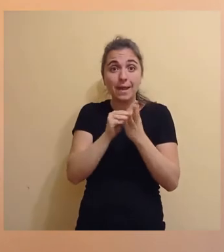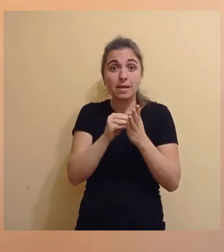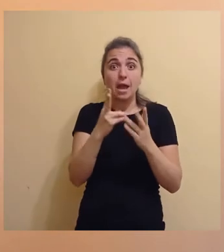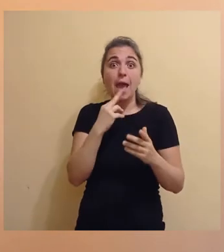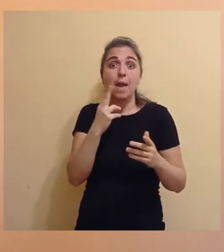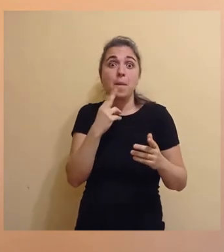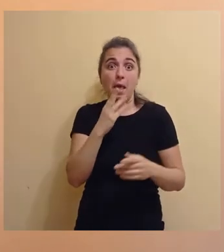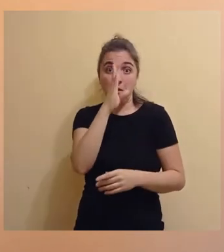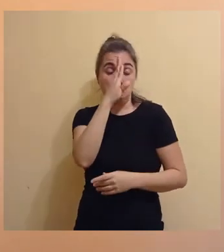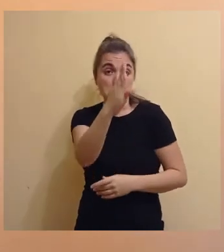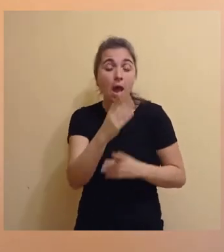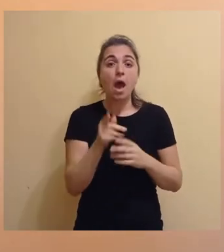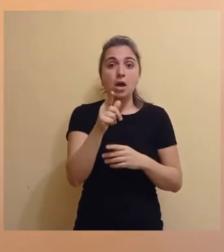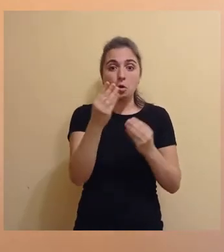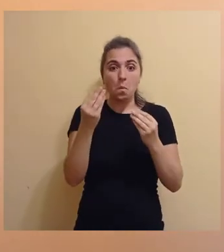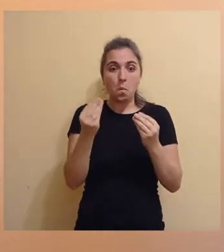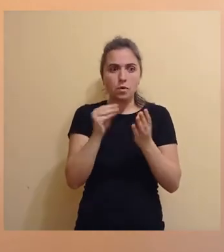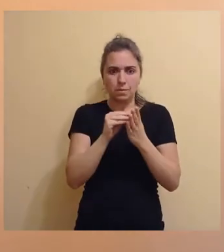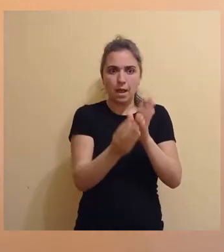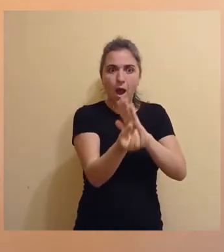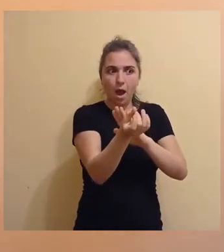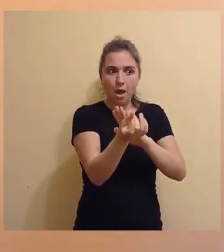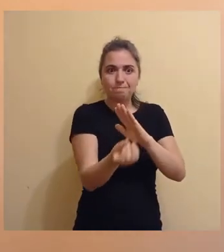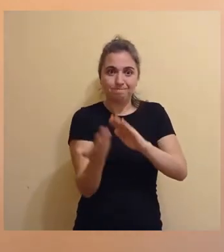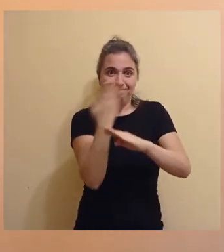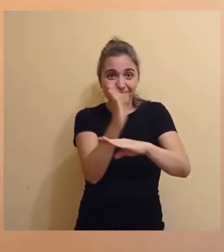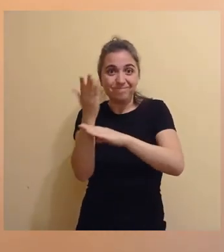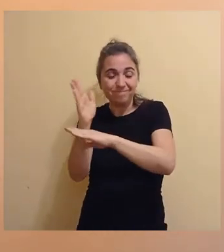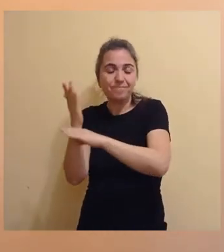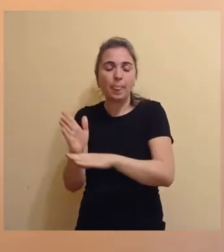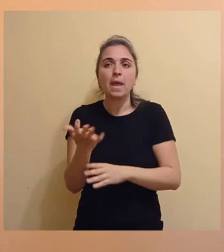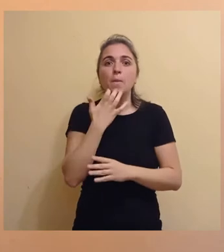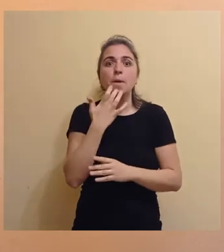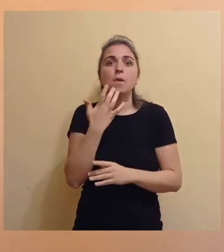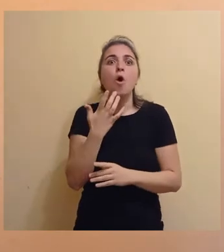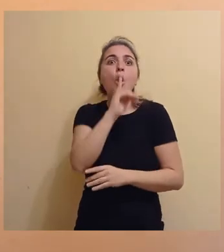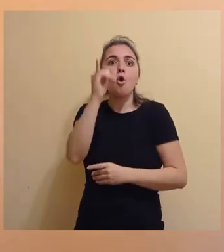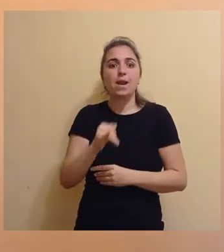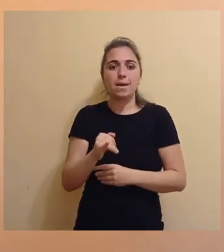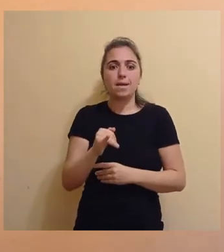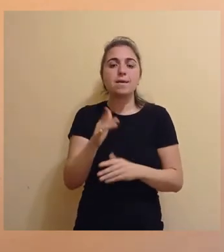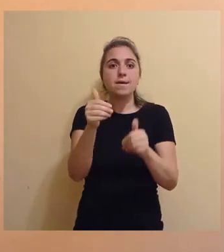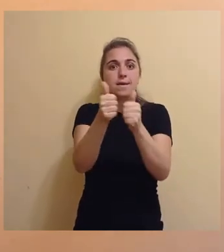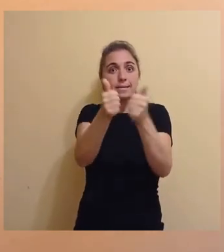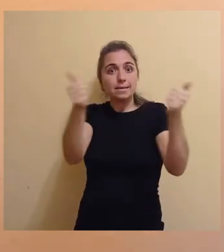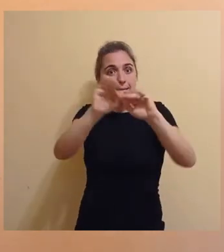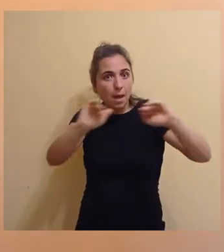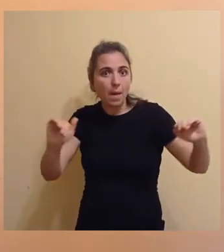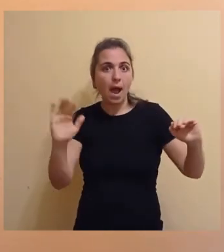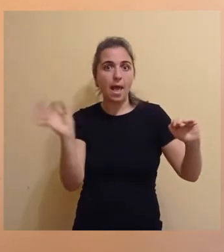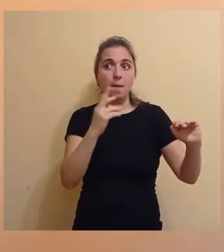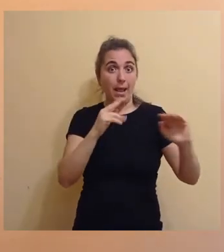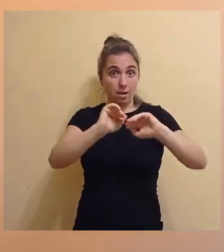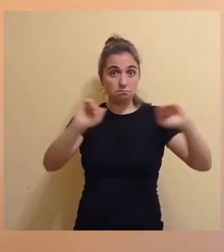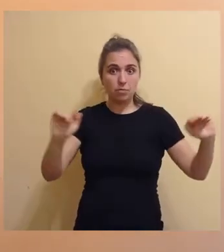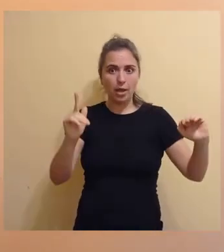muchas veces en parejas heterosexuales, han salido muchos casos a la luz donde pues una vez que la pareja se separa